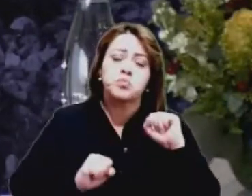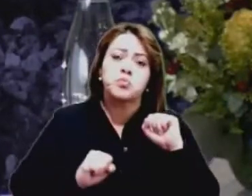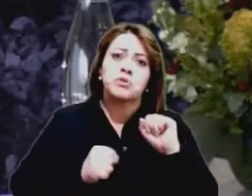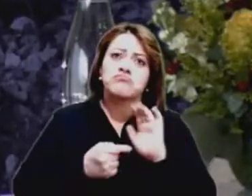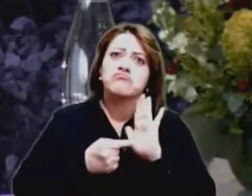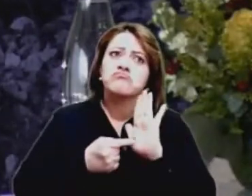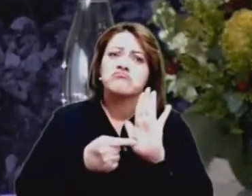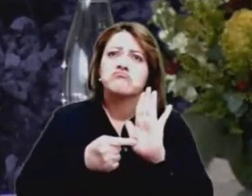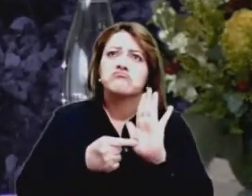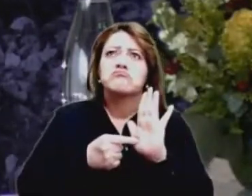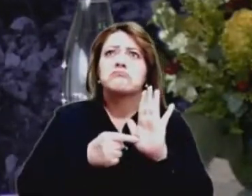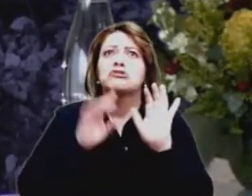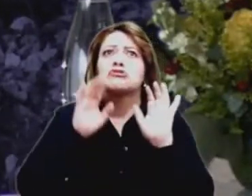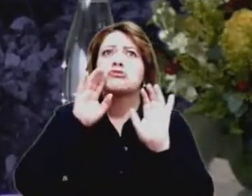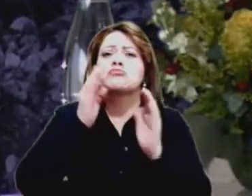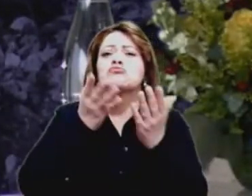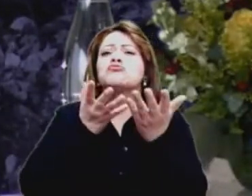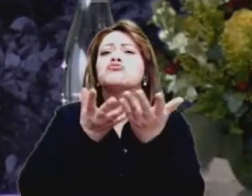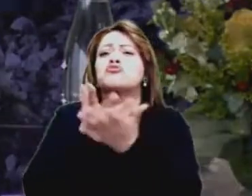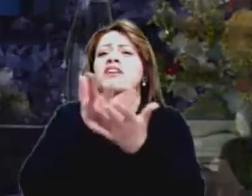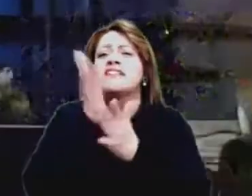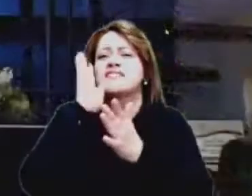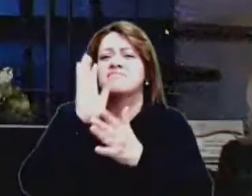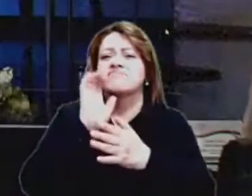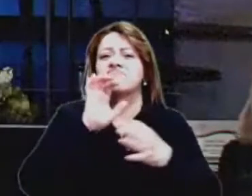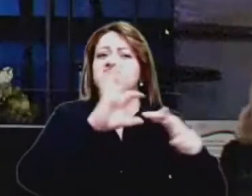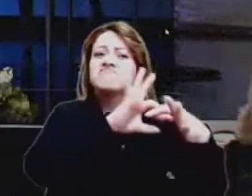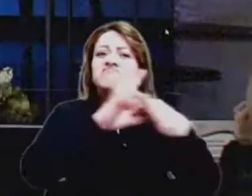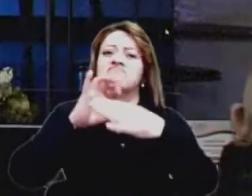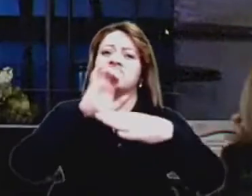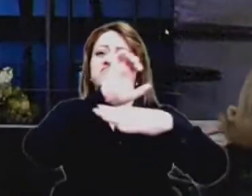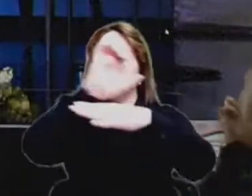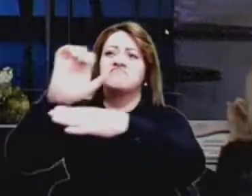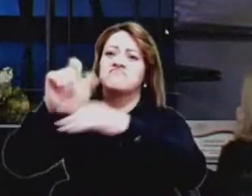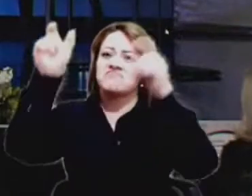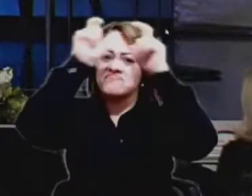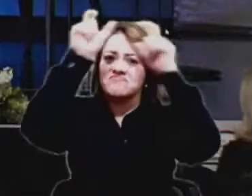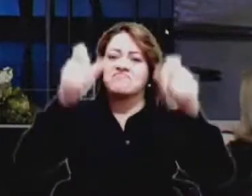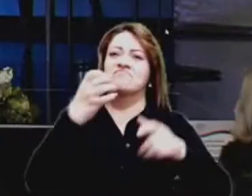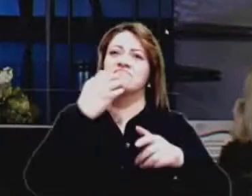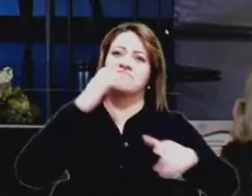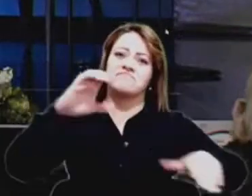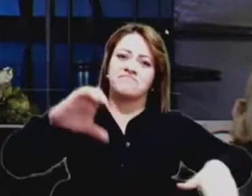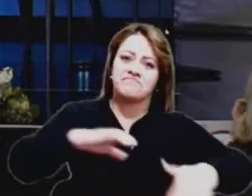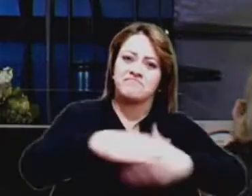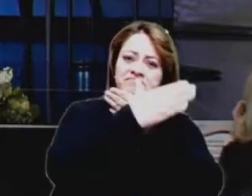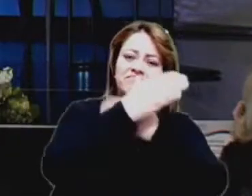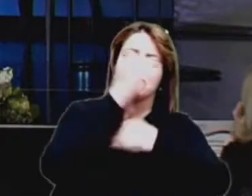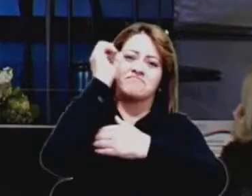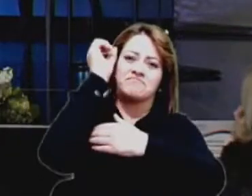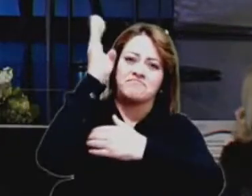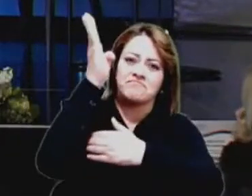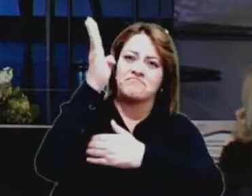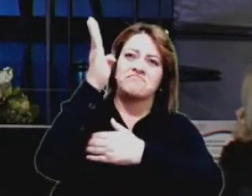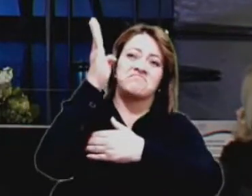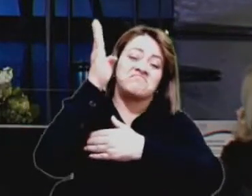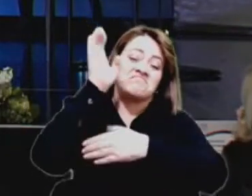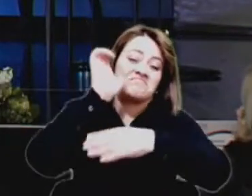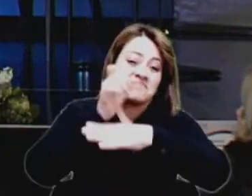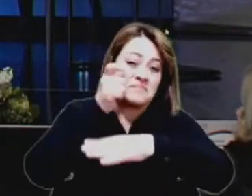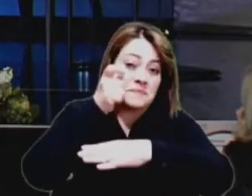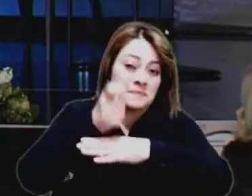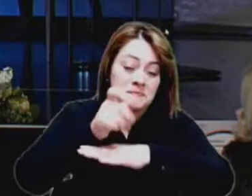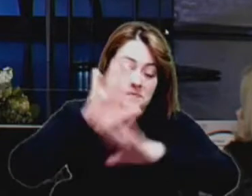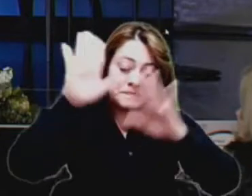global aire con entidades estatales con régimen legal propio el caso del banco la repubblica digamos de control les quiero agradecer mucho su